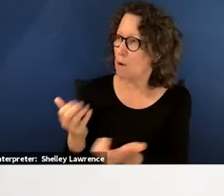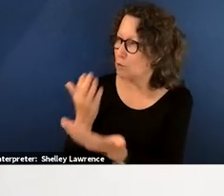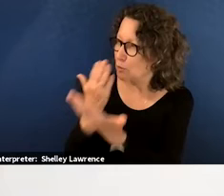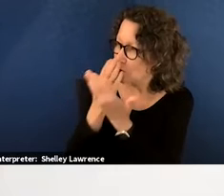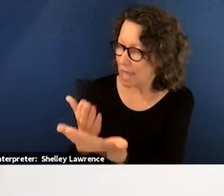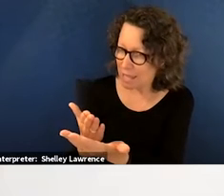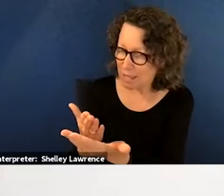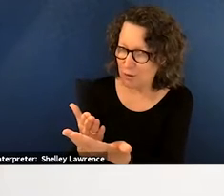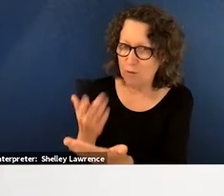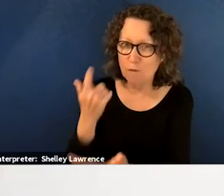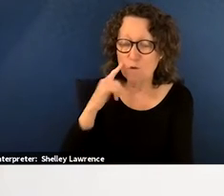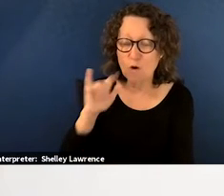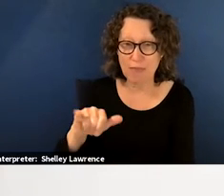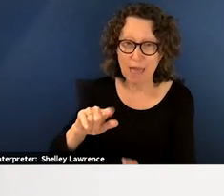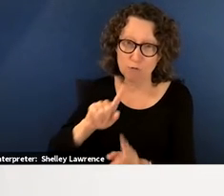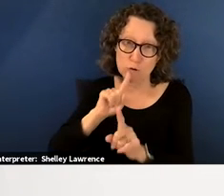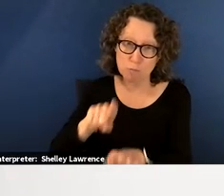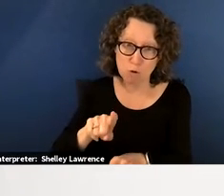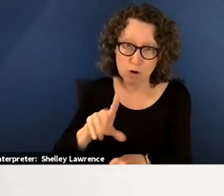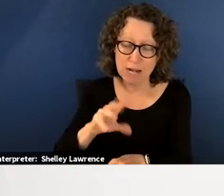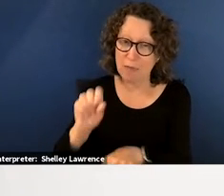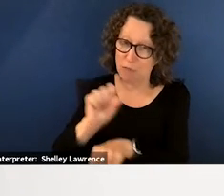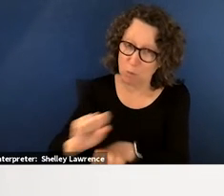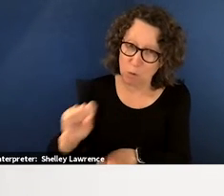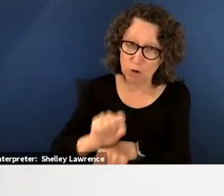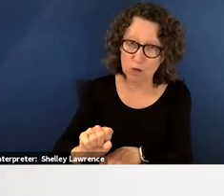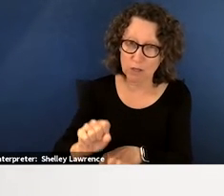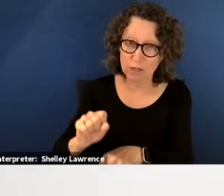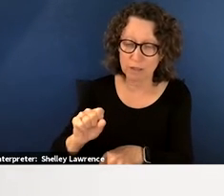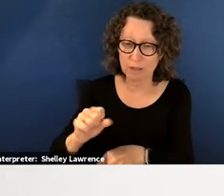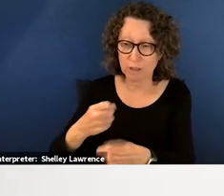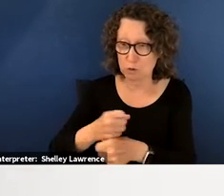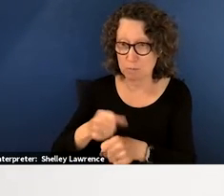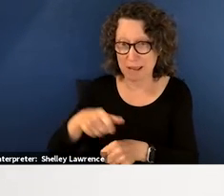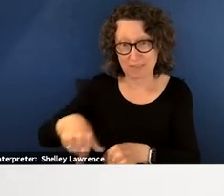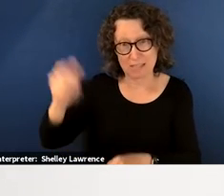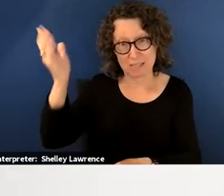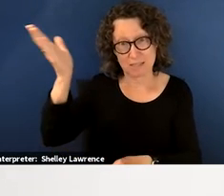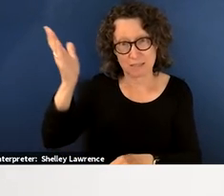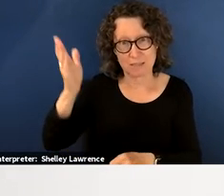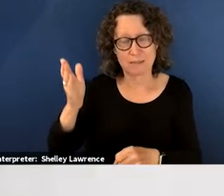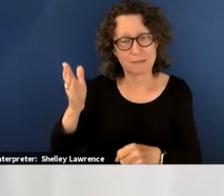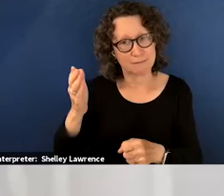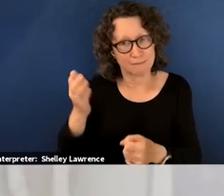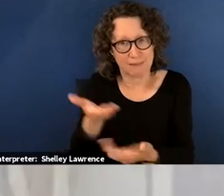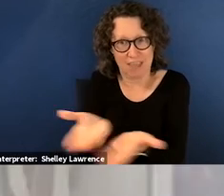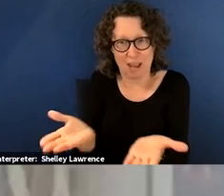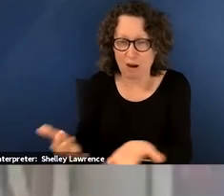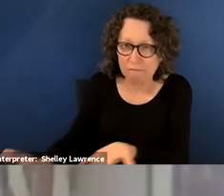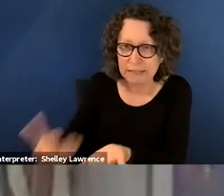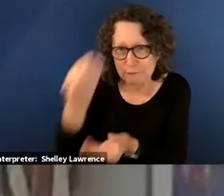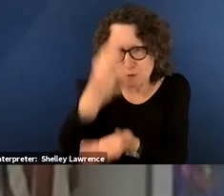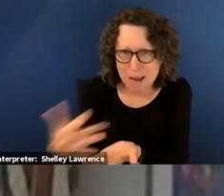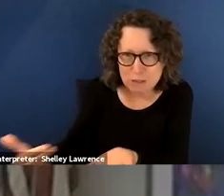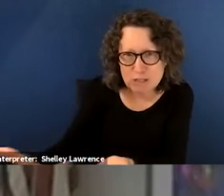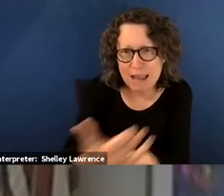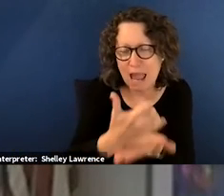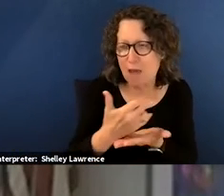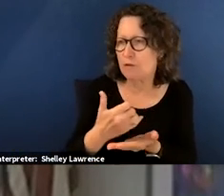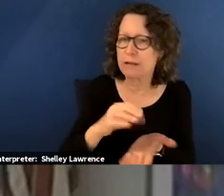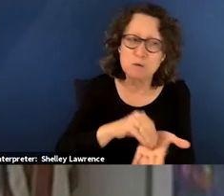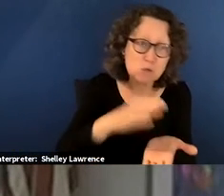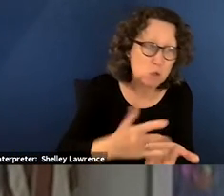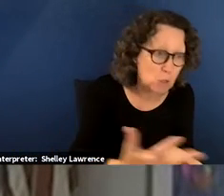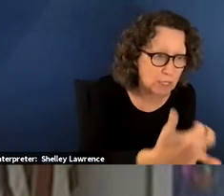Solo quiero agradecerle, Fran, por su reporte y por hacer esto posible en términos de recopilar toda